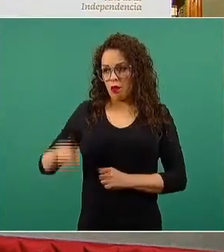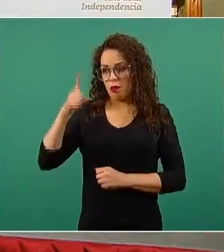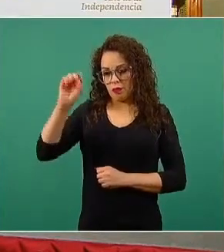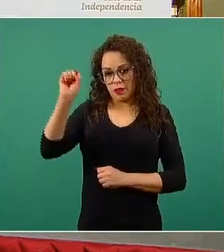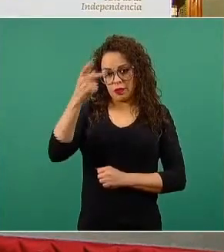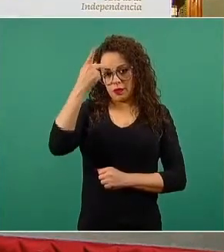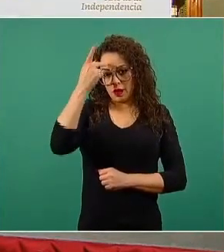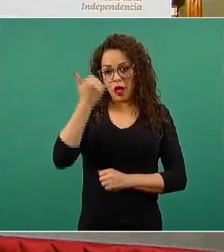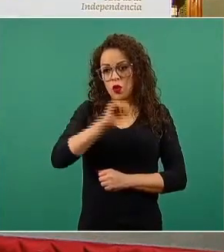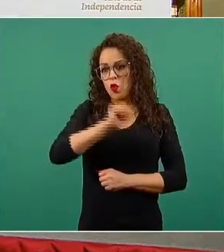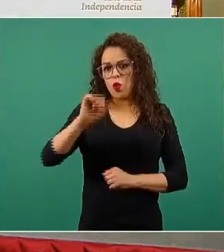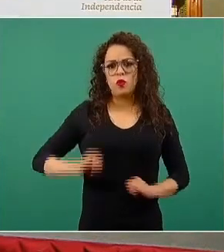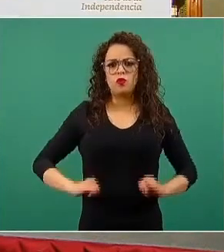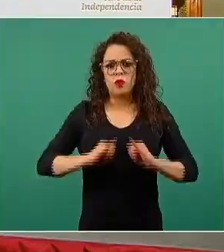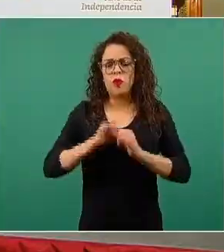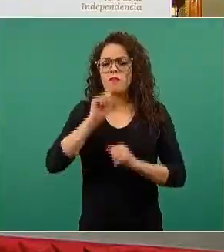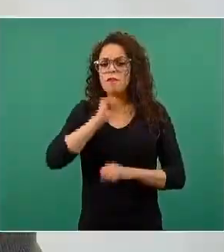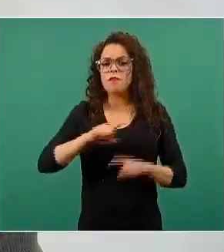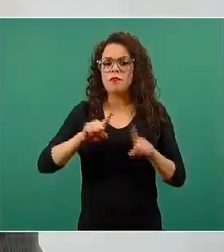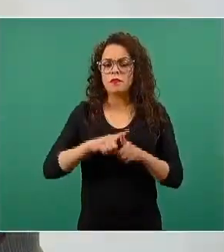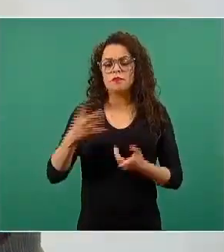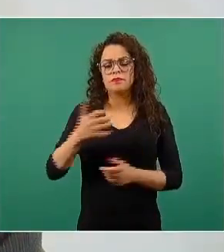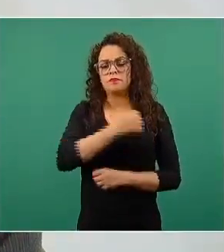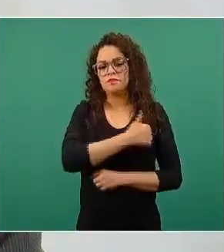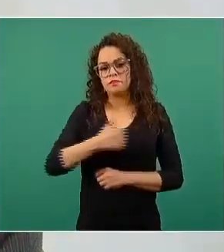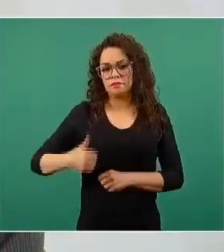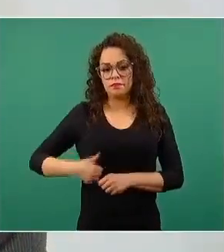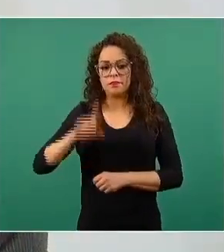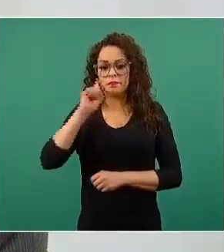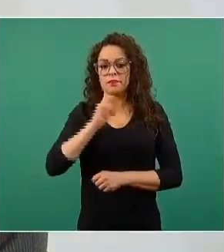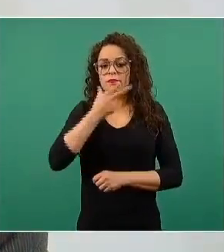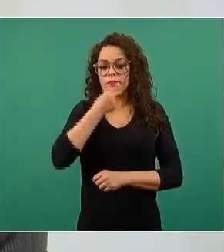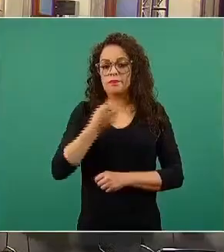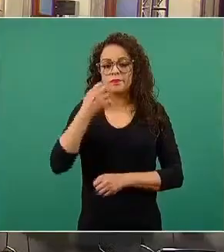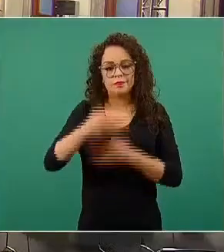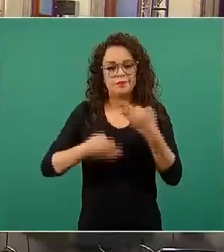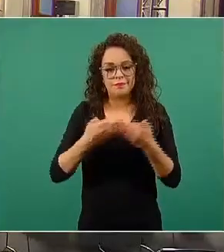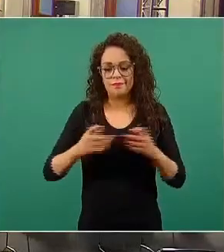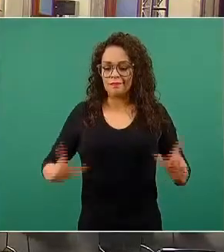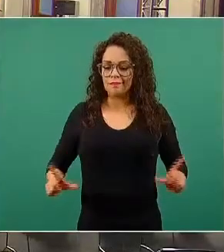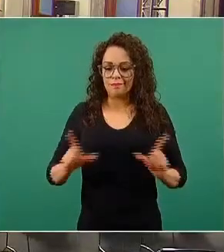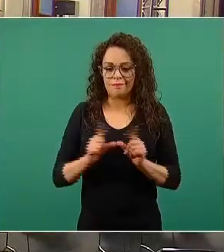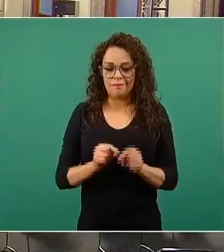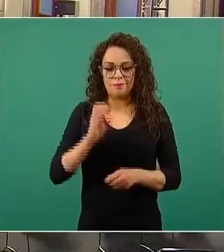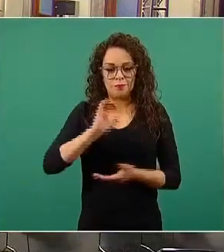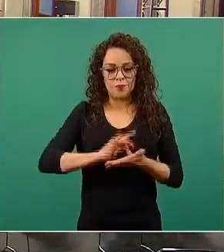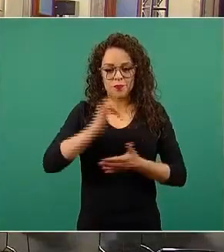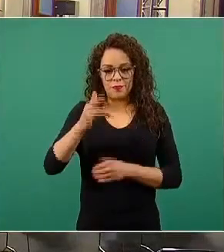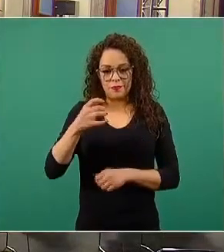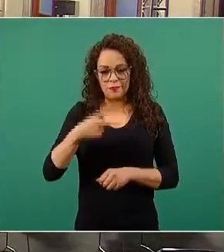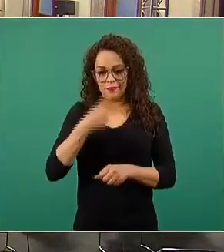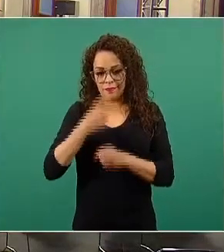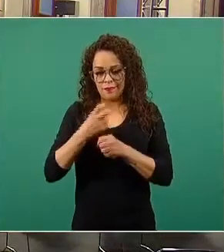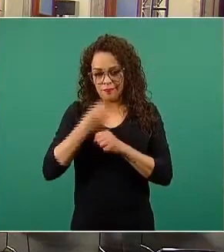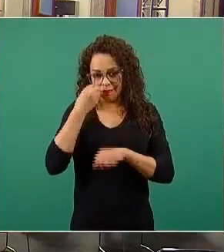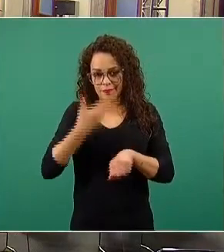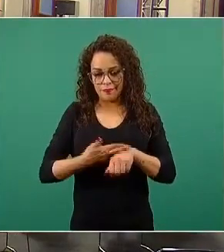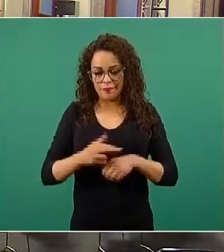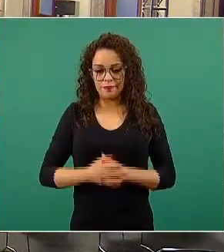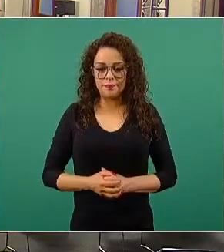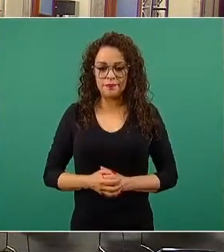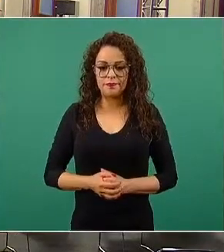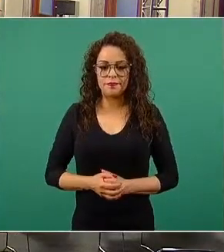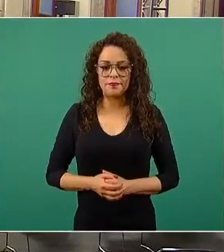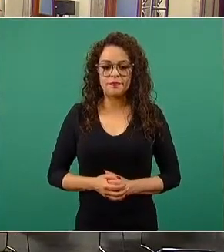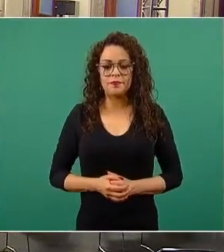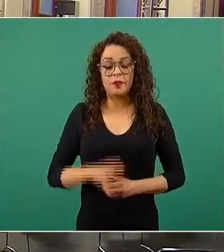demás dependencias, incluyendo alcaldes y alcaldesas. Sería todo mi participación. Muchas gracias, subsecretario. Al contrario, muchas